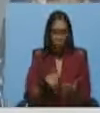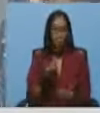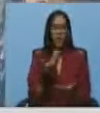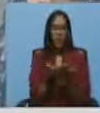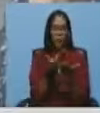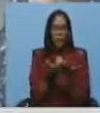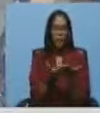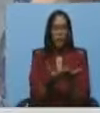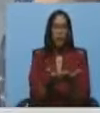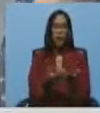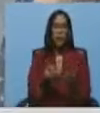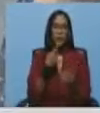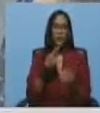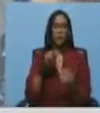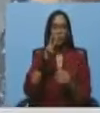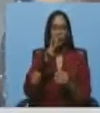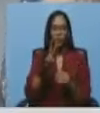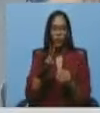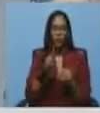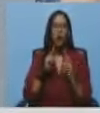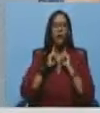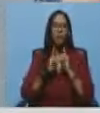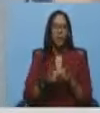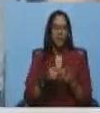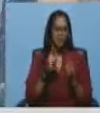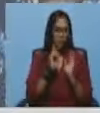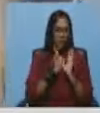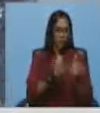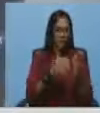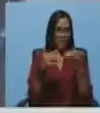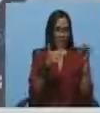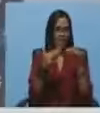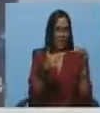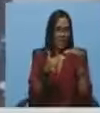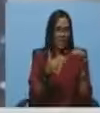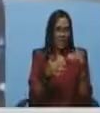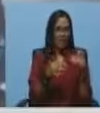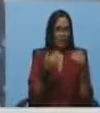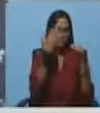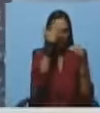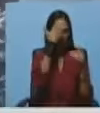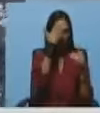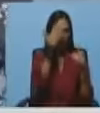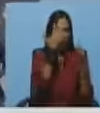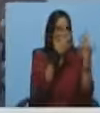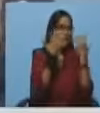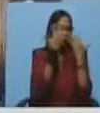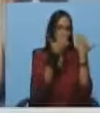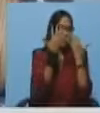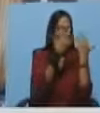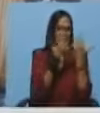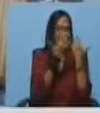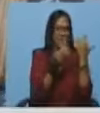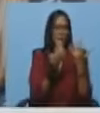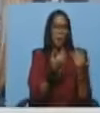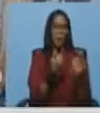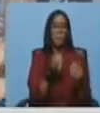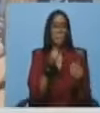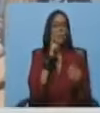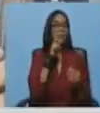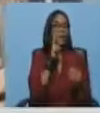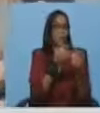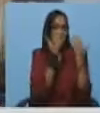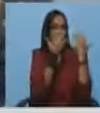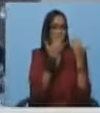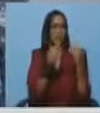es que, como te dije, son dos autopistas. En una autopista está la guerra digital, la guerra cognitiva, que para convencernos de una cantidad de mentiras, y